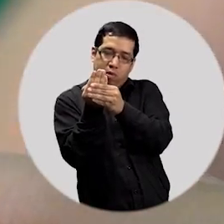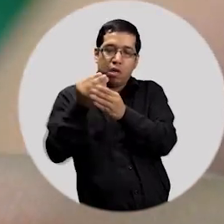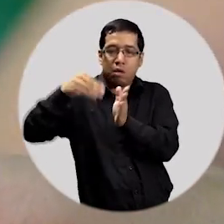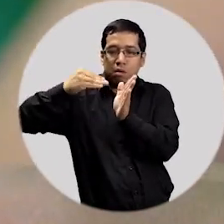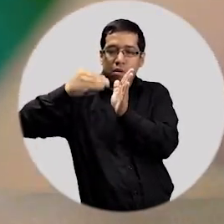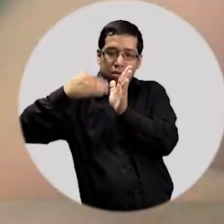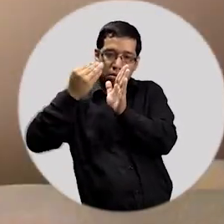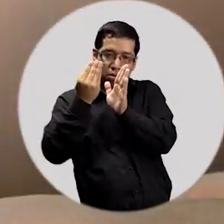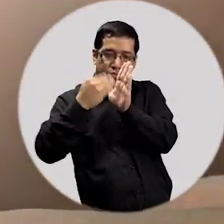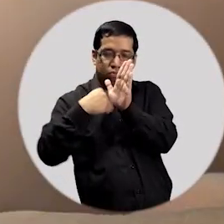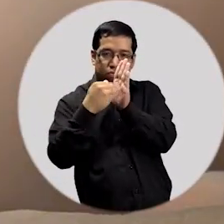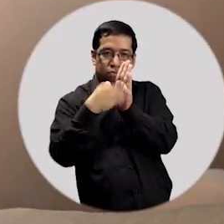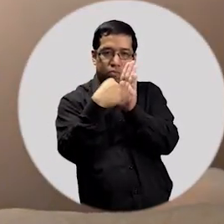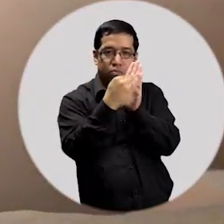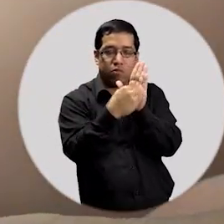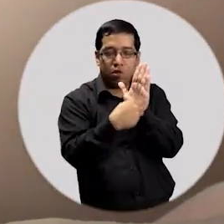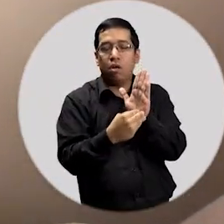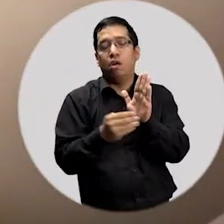de pétalos.